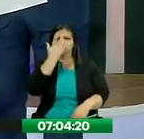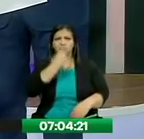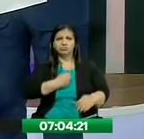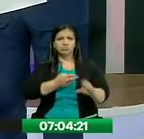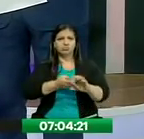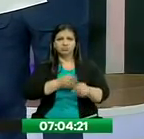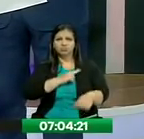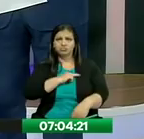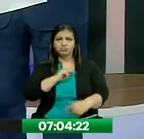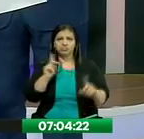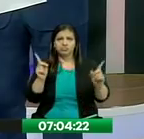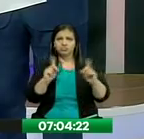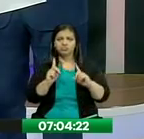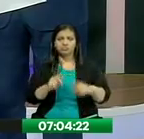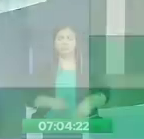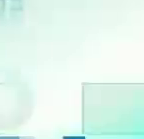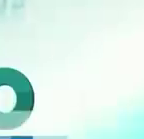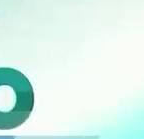Veamos.